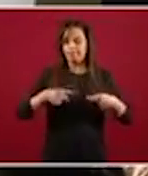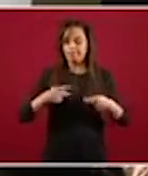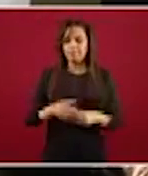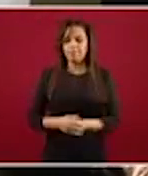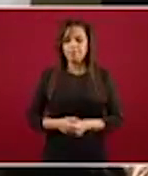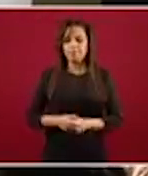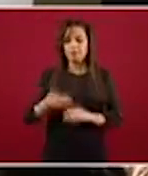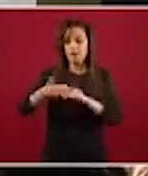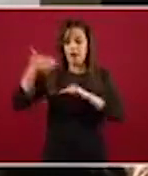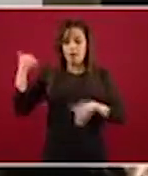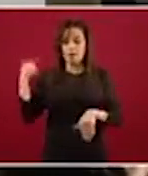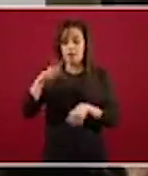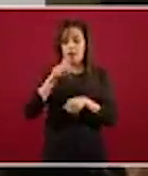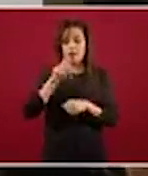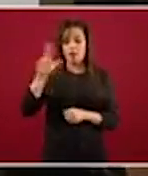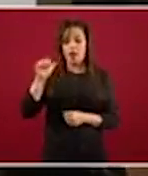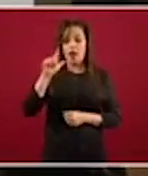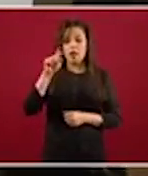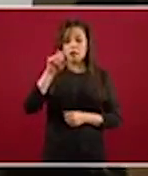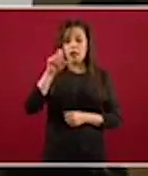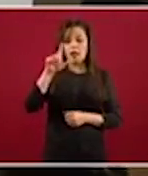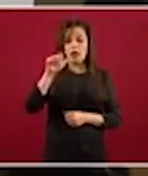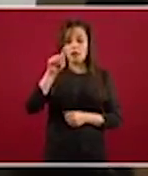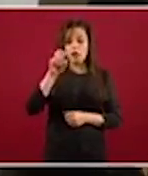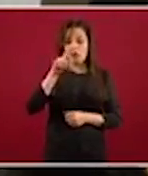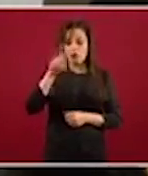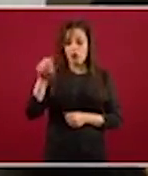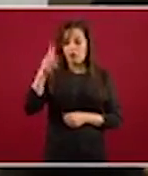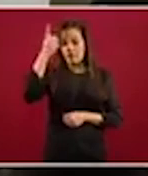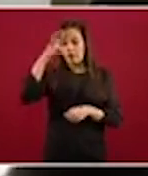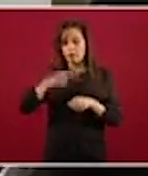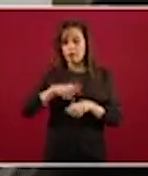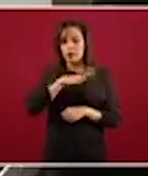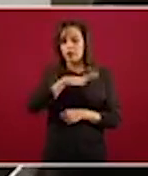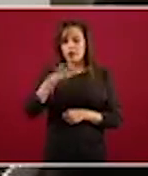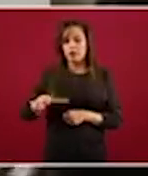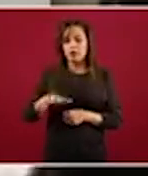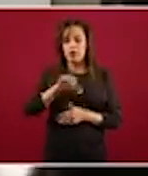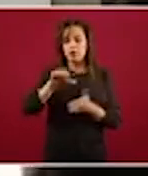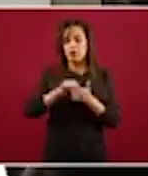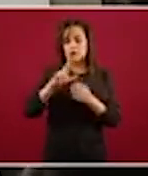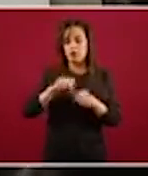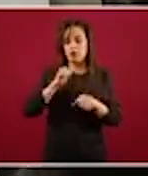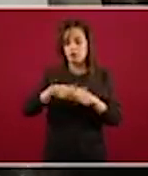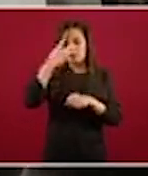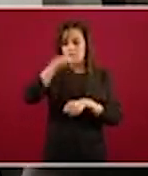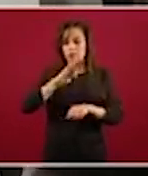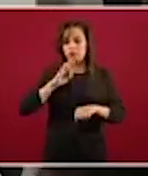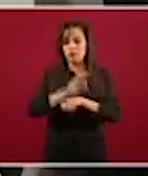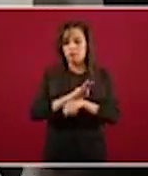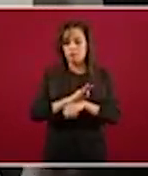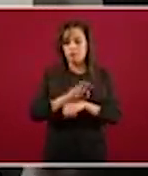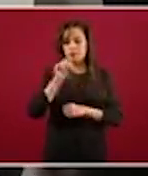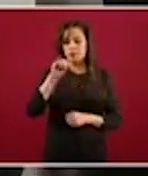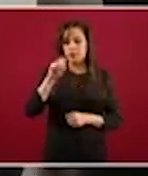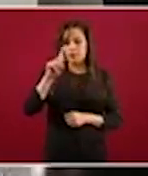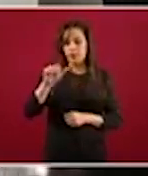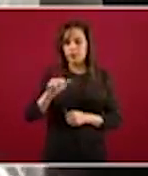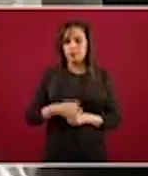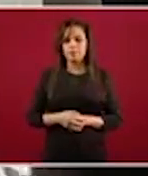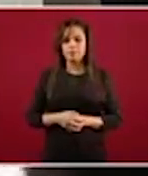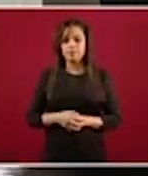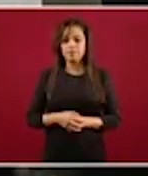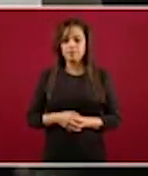doctora Aletze de la Torre Rosas, quien es directora general del Centro Nacional para la Prevención y Control del VIH-Sida, es médica